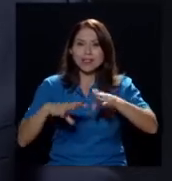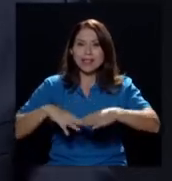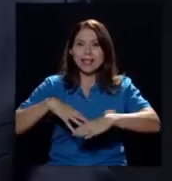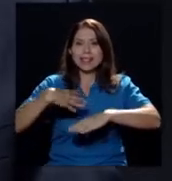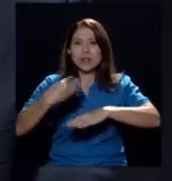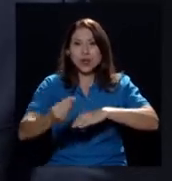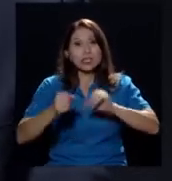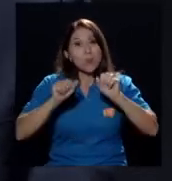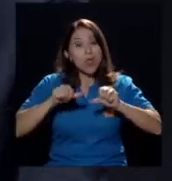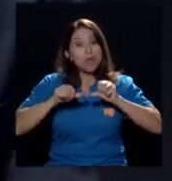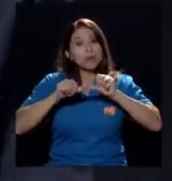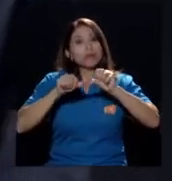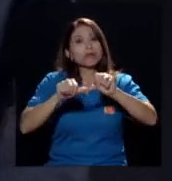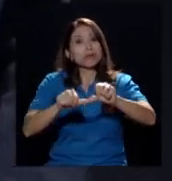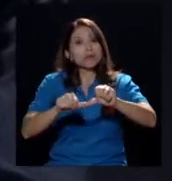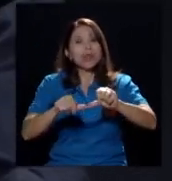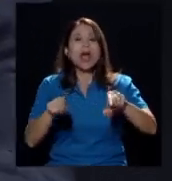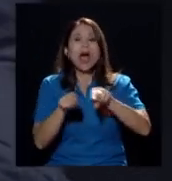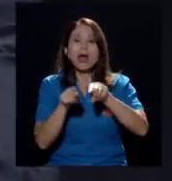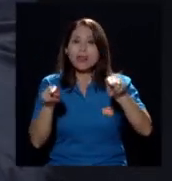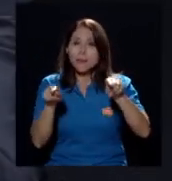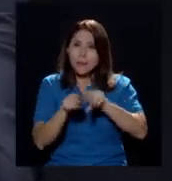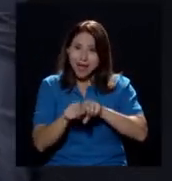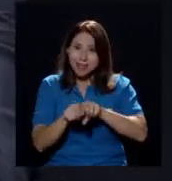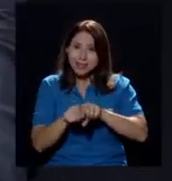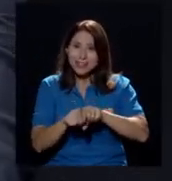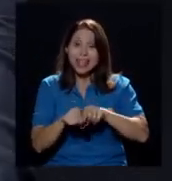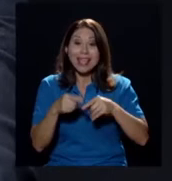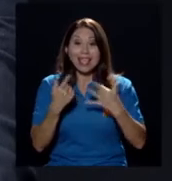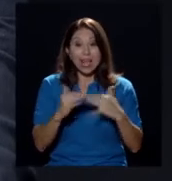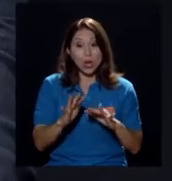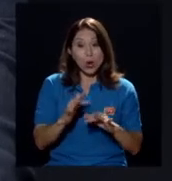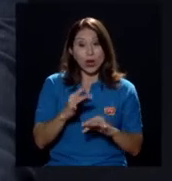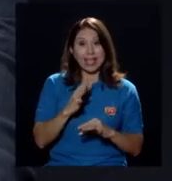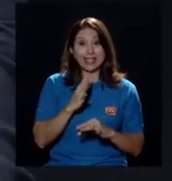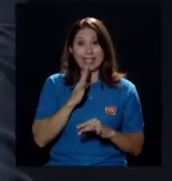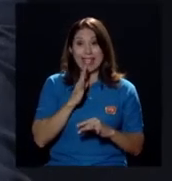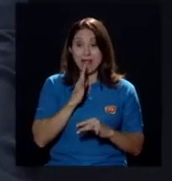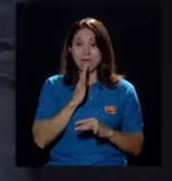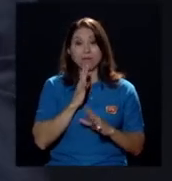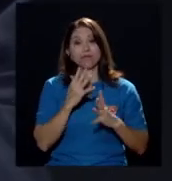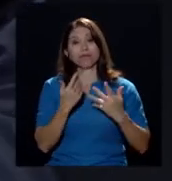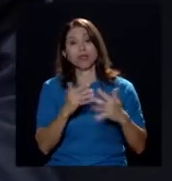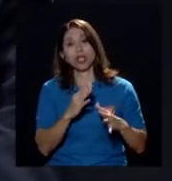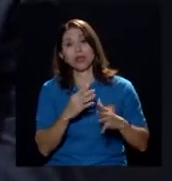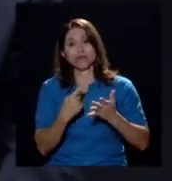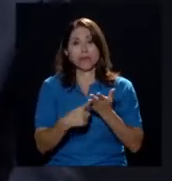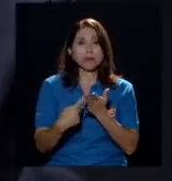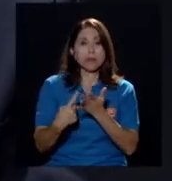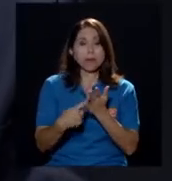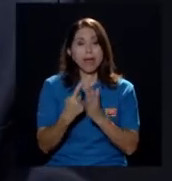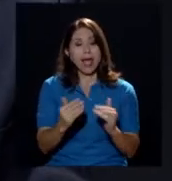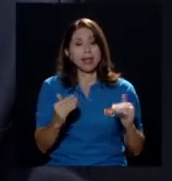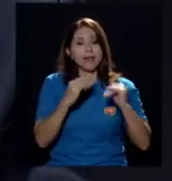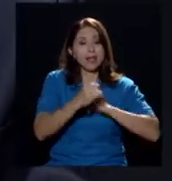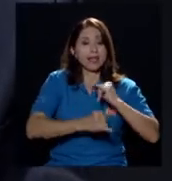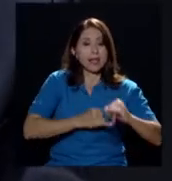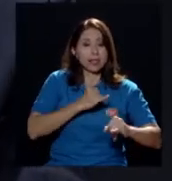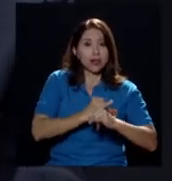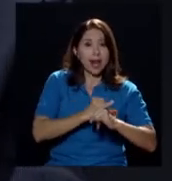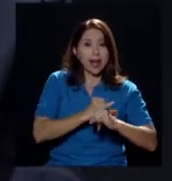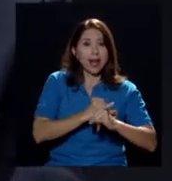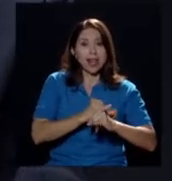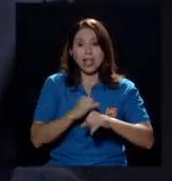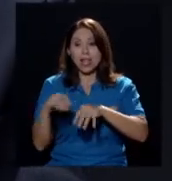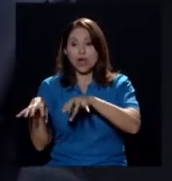de una correspondencia entre lo que se predica en el ámbito internacional y lo que se practica en